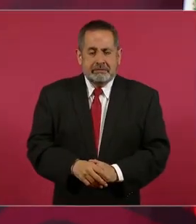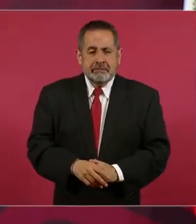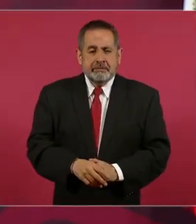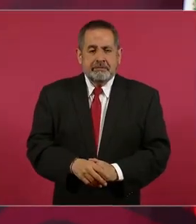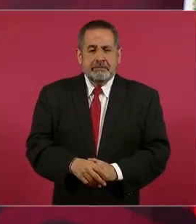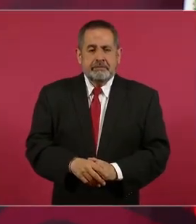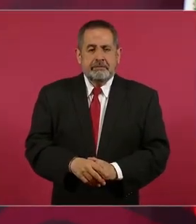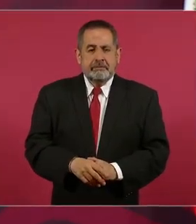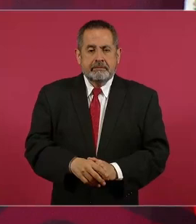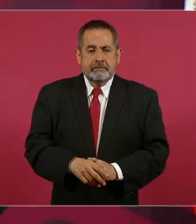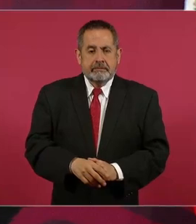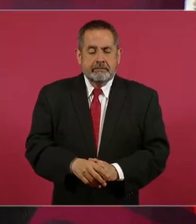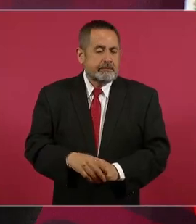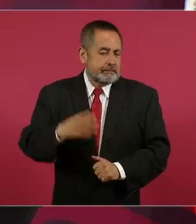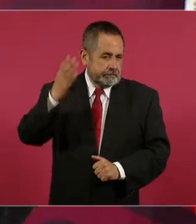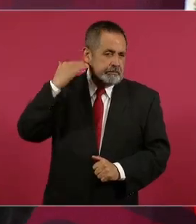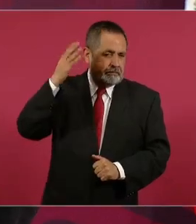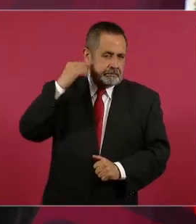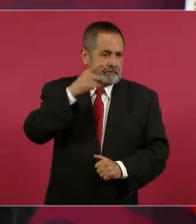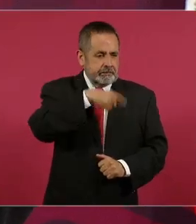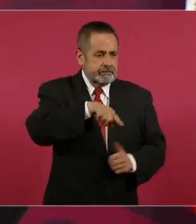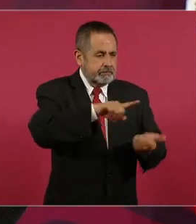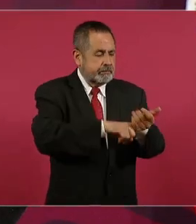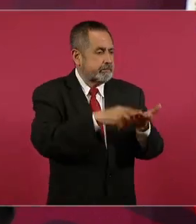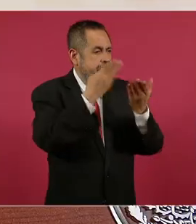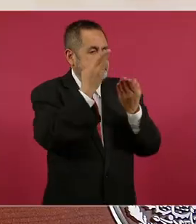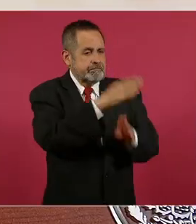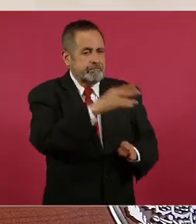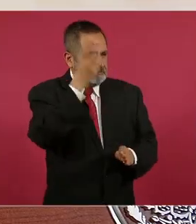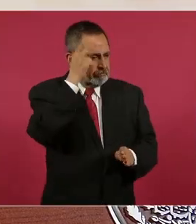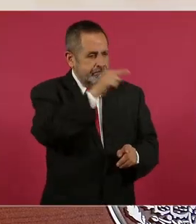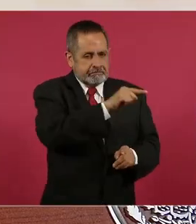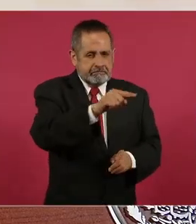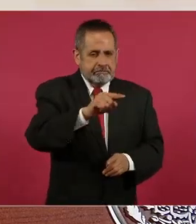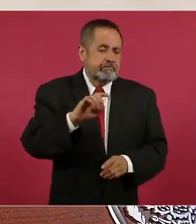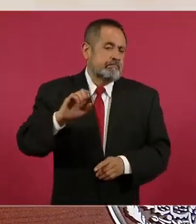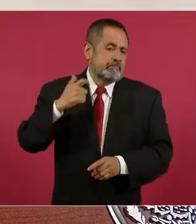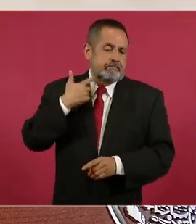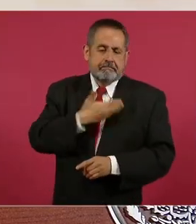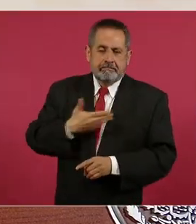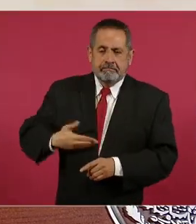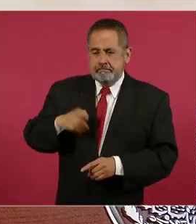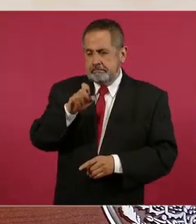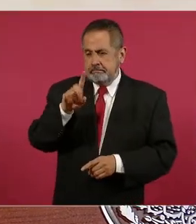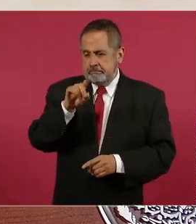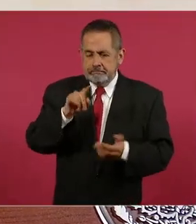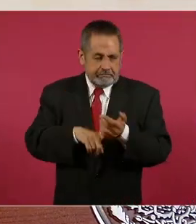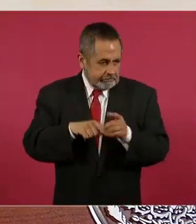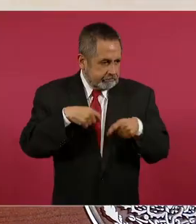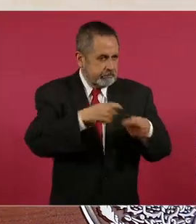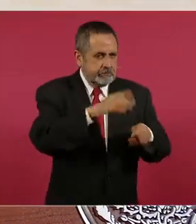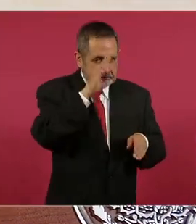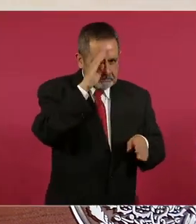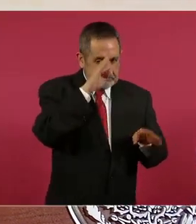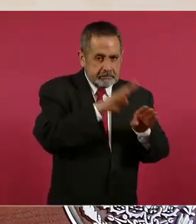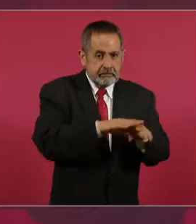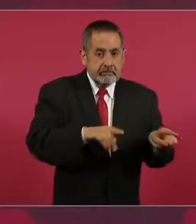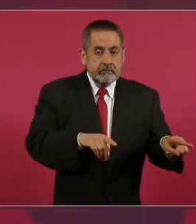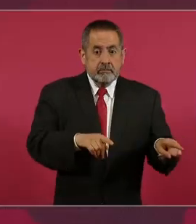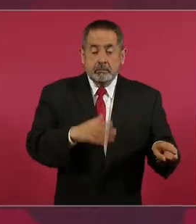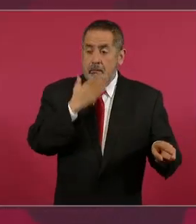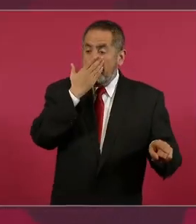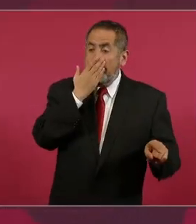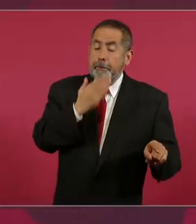los banqueros que fueron rescatados por Zedillo consideren a Zedillo como un